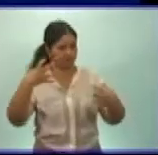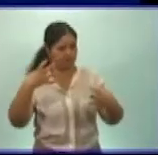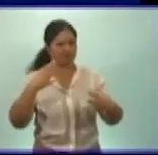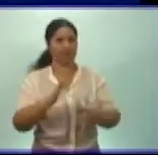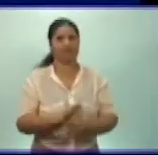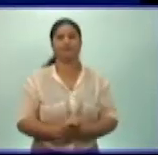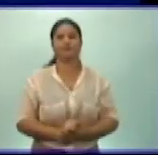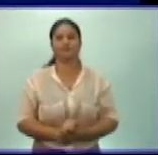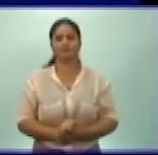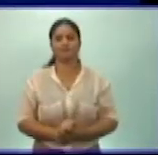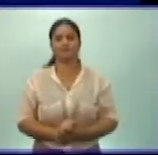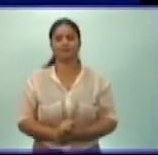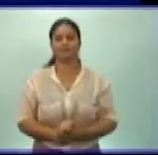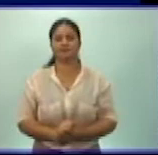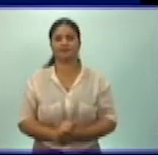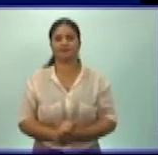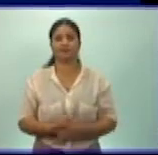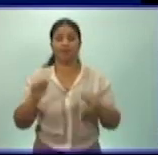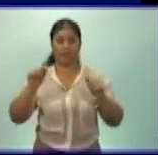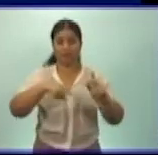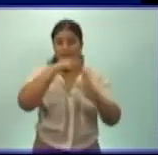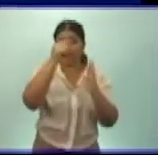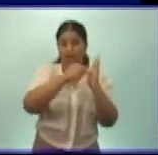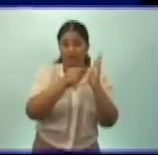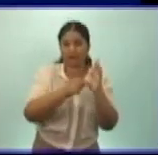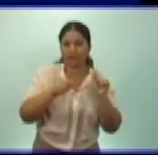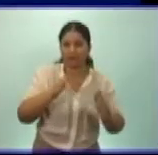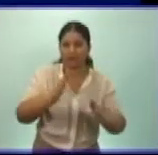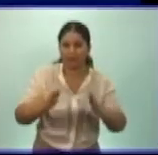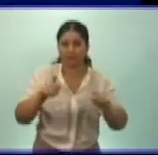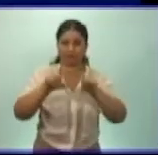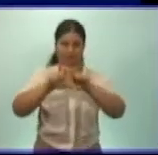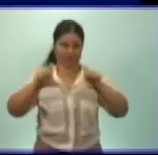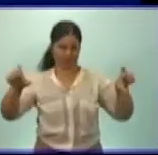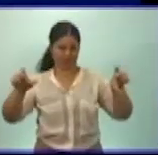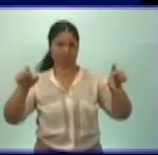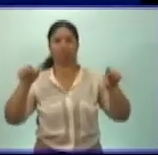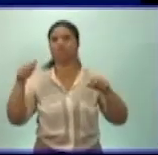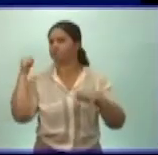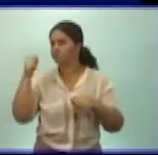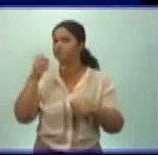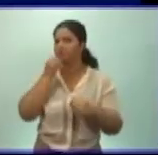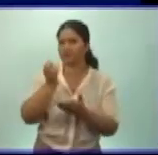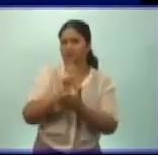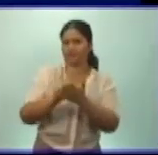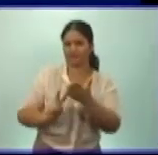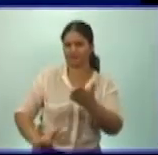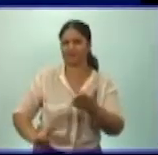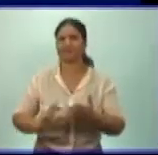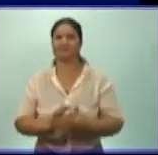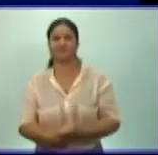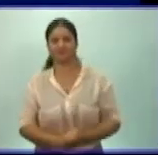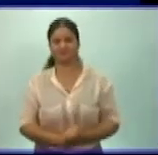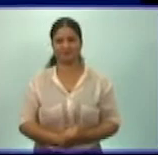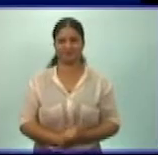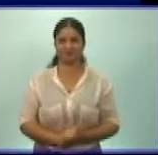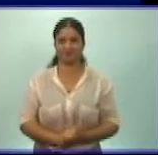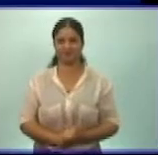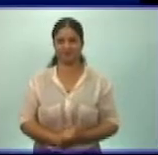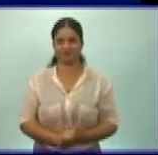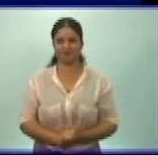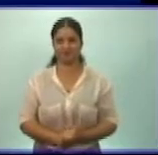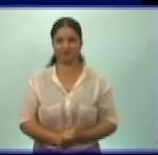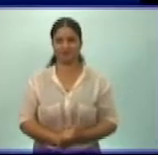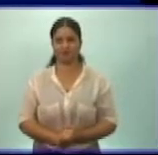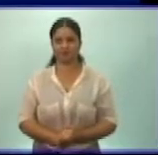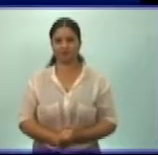Un elemento muy importante, el raciocinio se quería lograr en muchos hombres, es decir, en